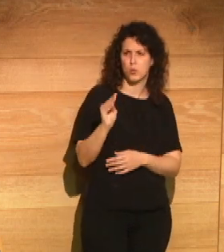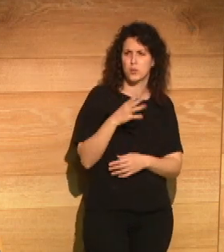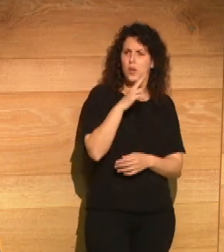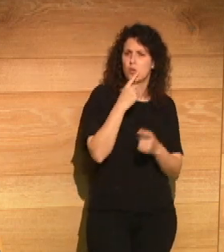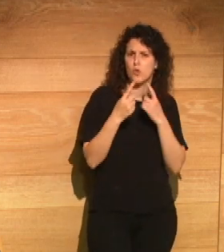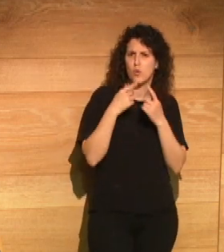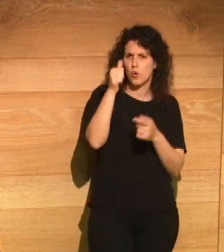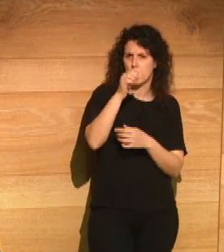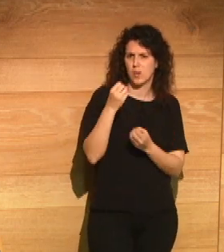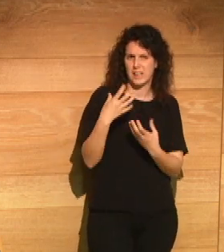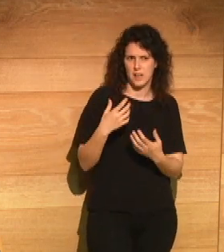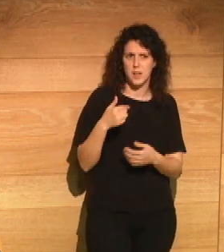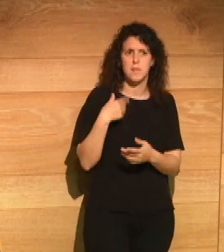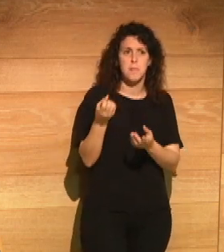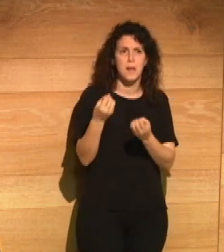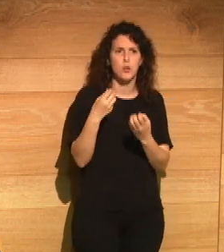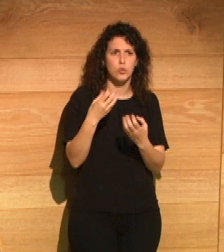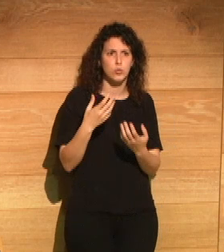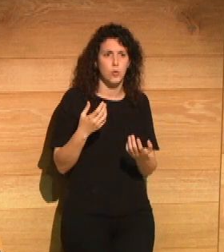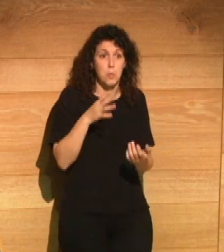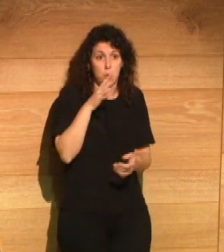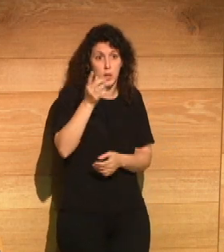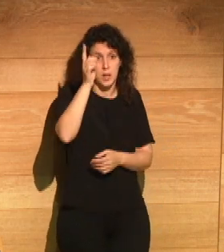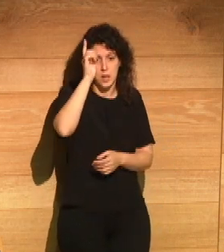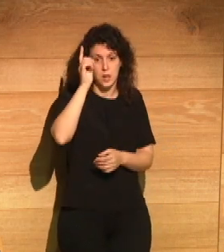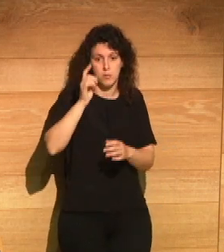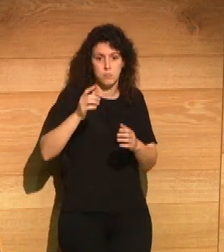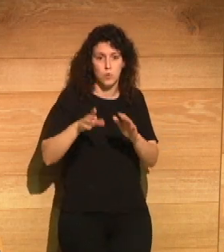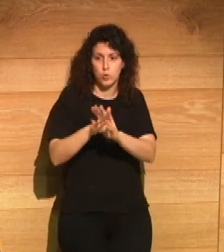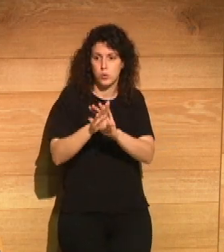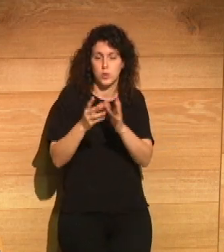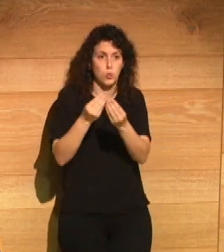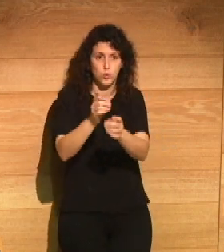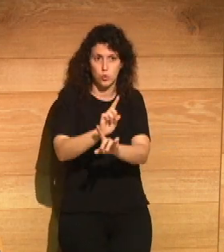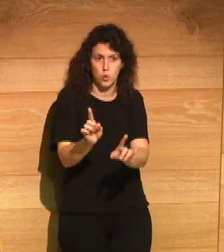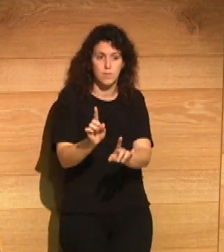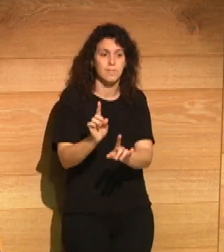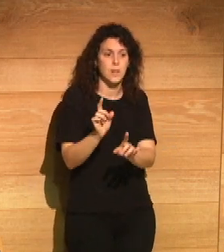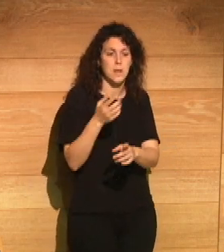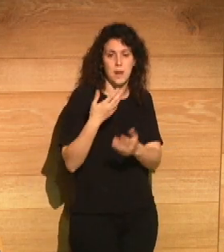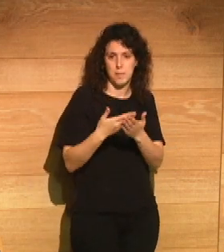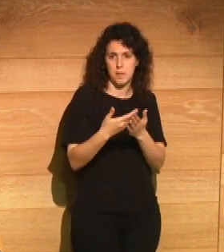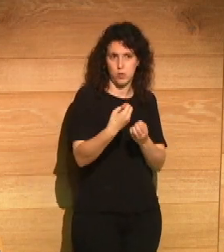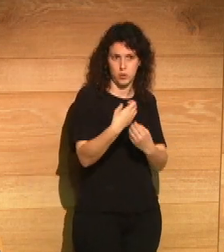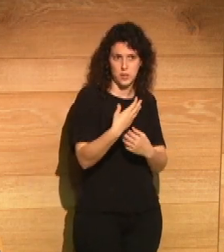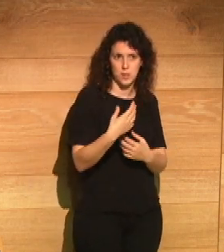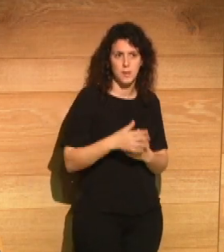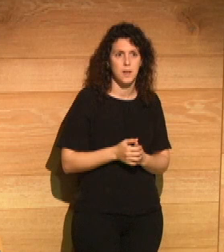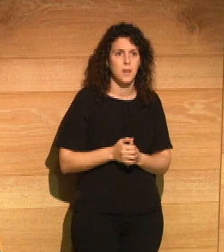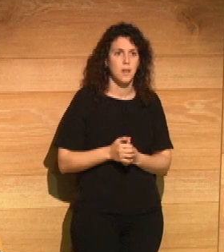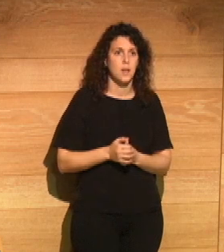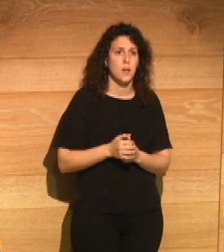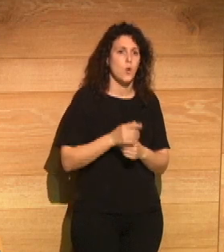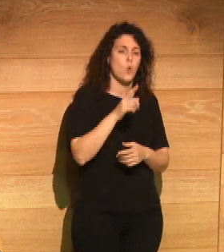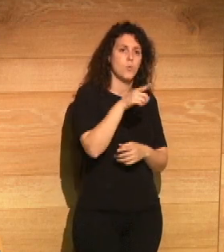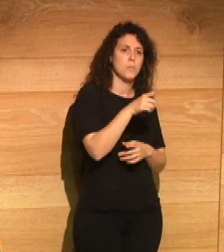me contó, yo le dije, ¿por qué nunca seguiste con él? Y me dijo, ¿querés que te cuente? Y me contó que no había seguido con él, el novio vivía en